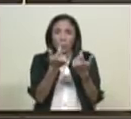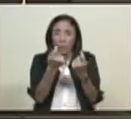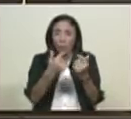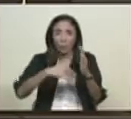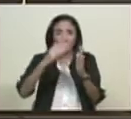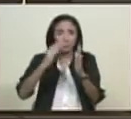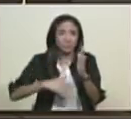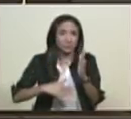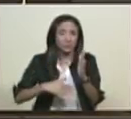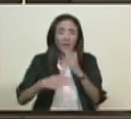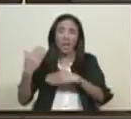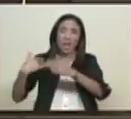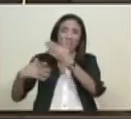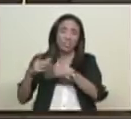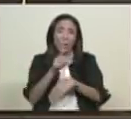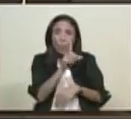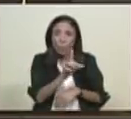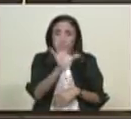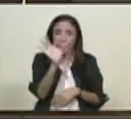1%.